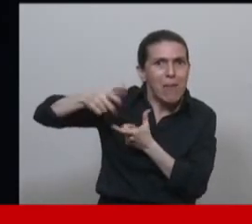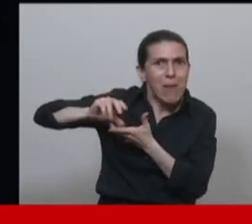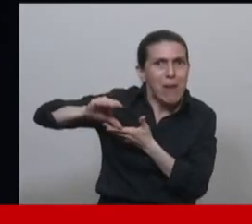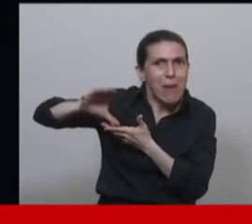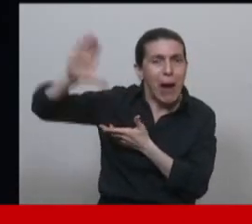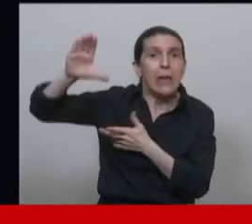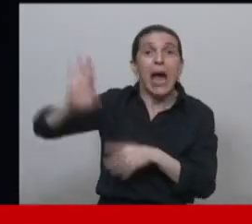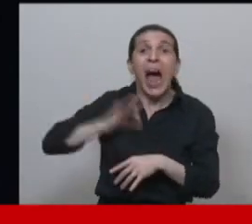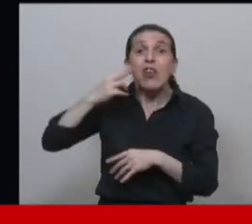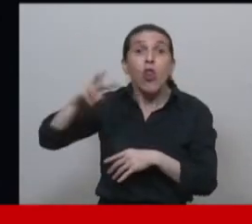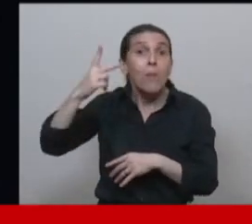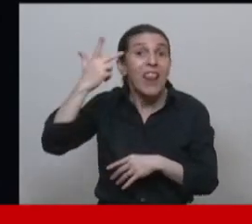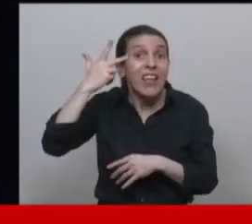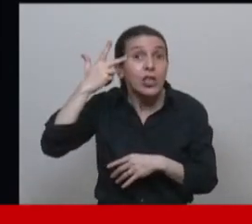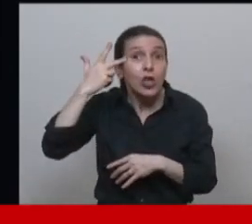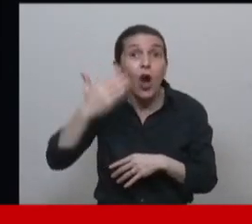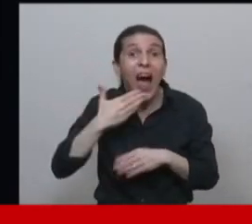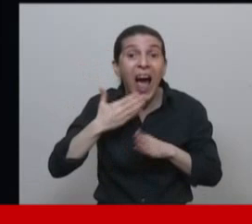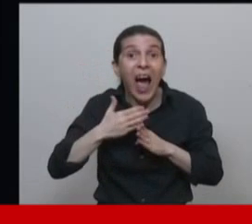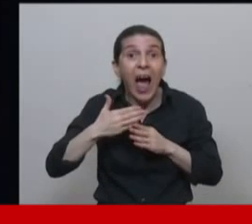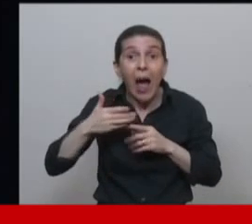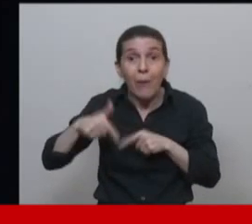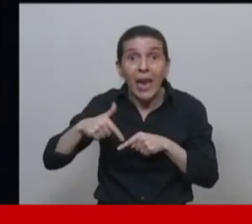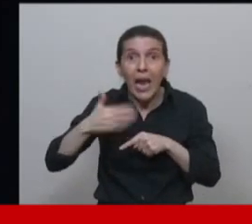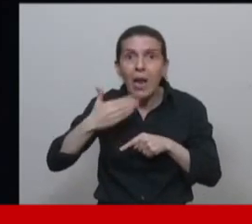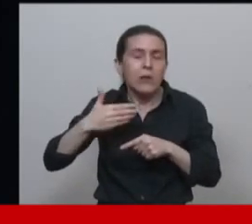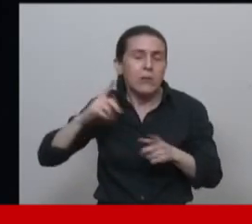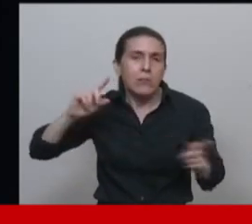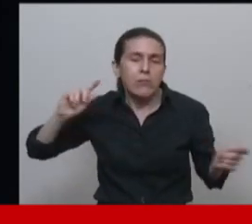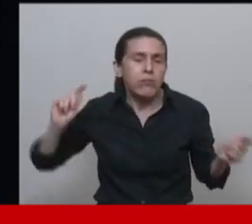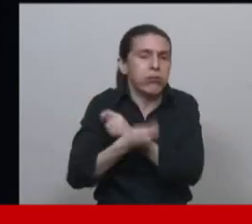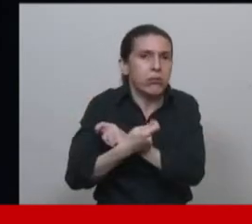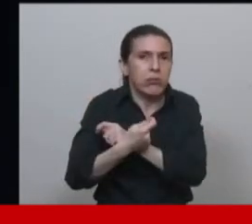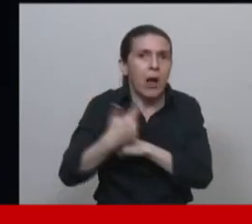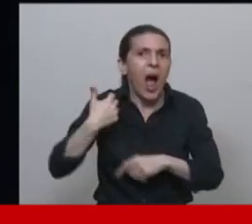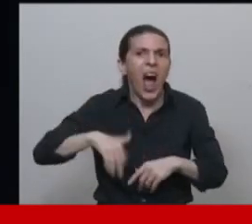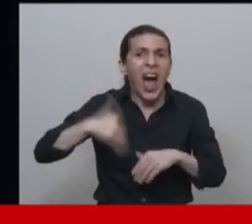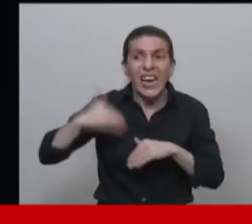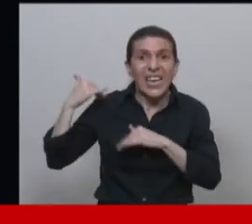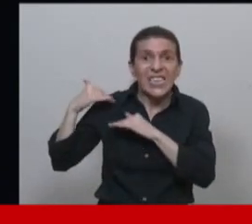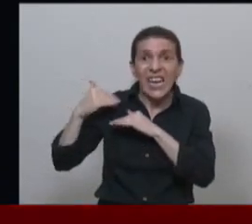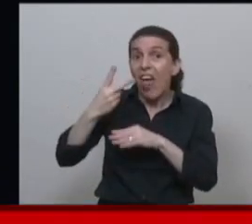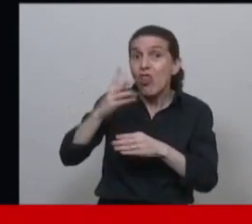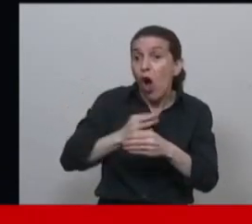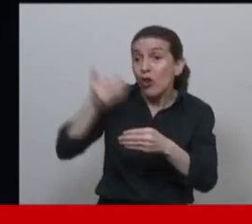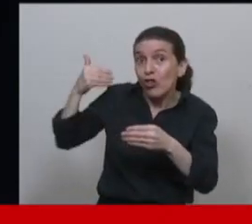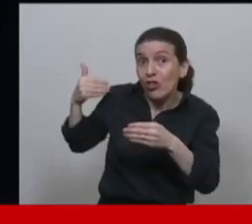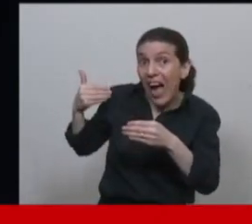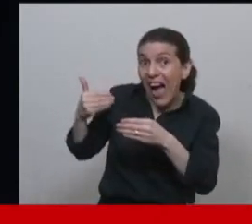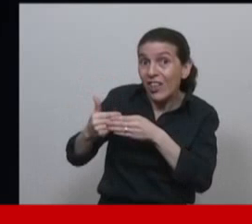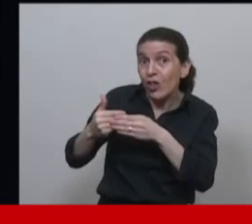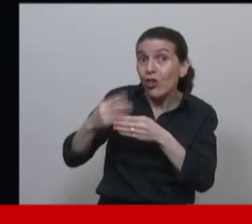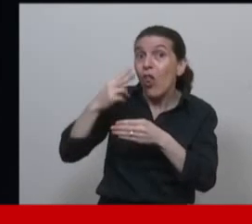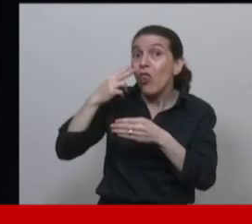pronto en el año 2018, en abril, cambian de un momento a otro las expectativas. Argentina, luego de tan solo 2 años de haber accedido al